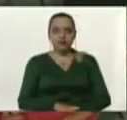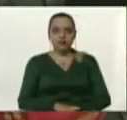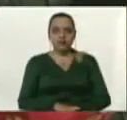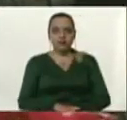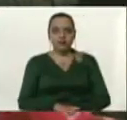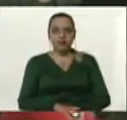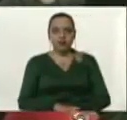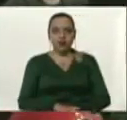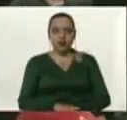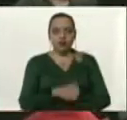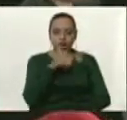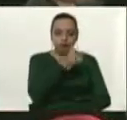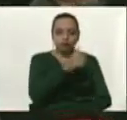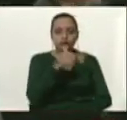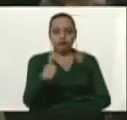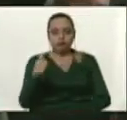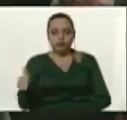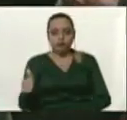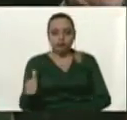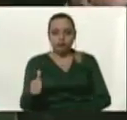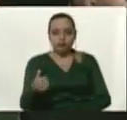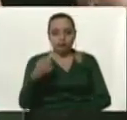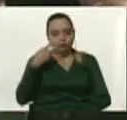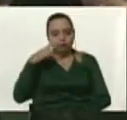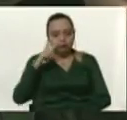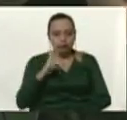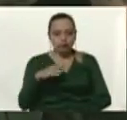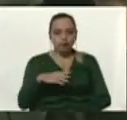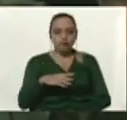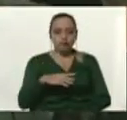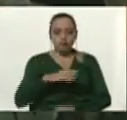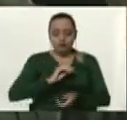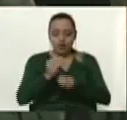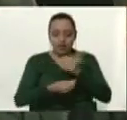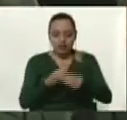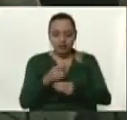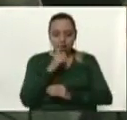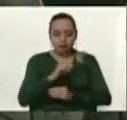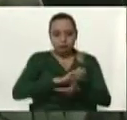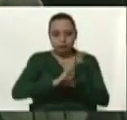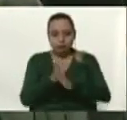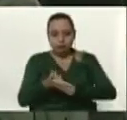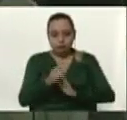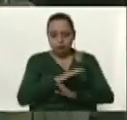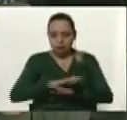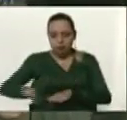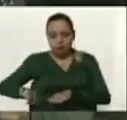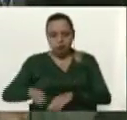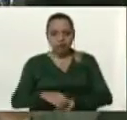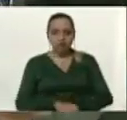Uno por uno, los complot los hemos anulado y los hemos derrotado.